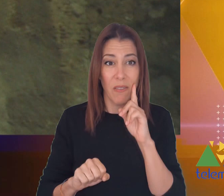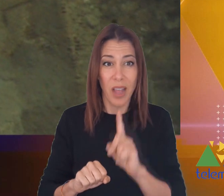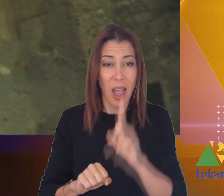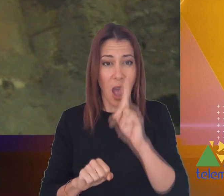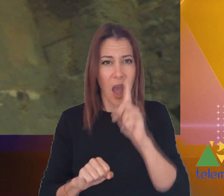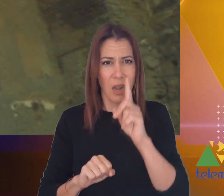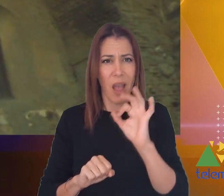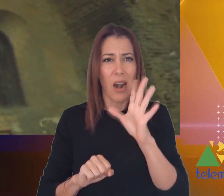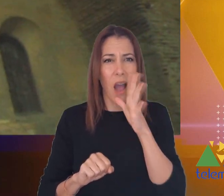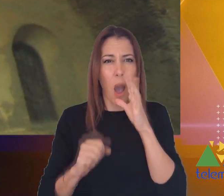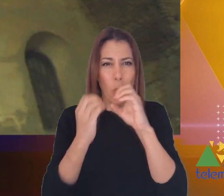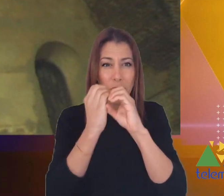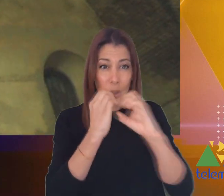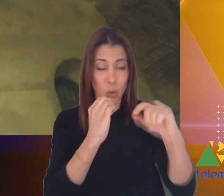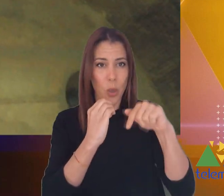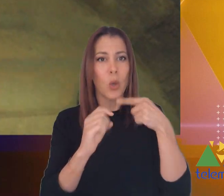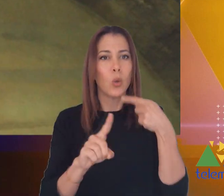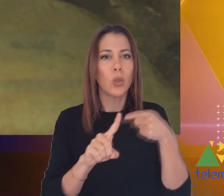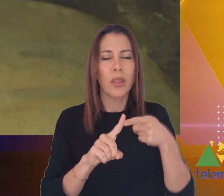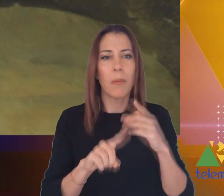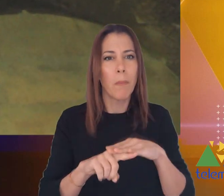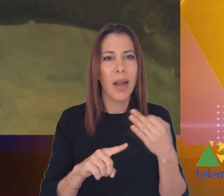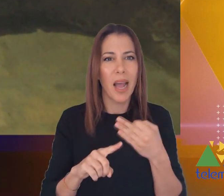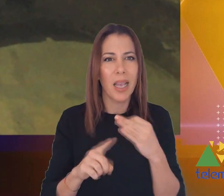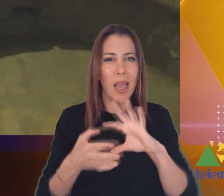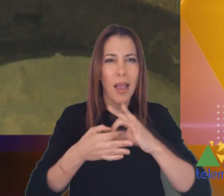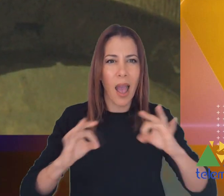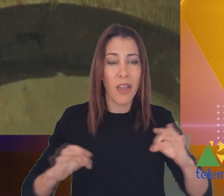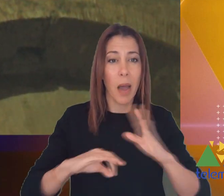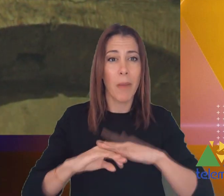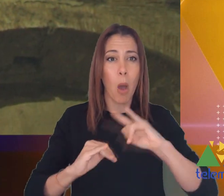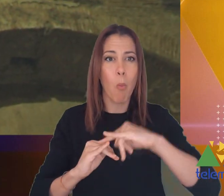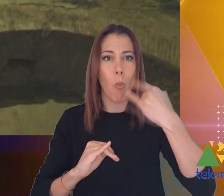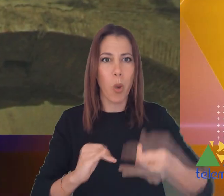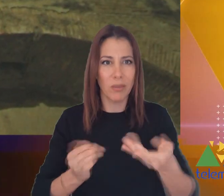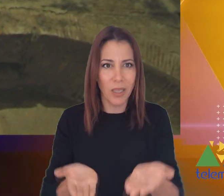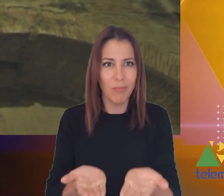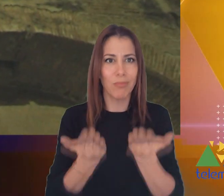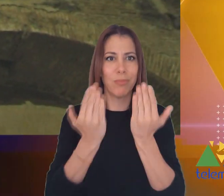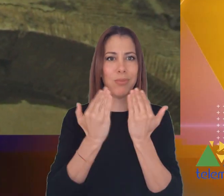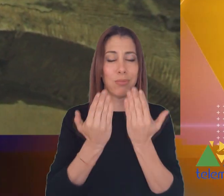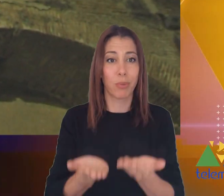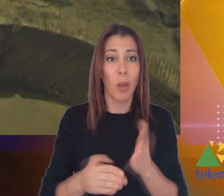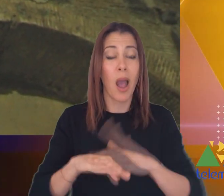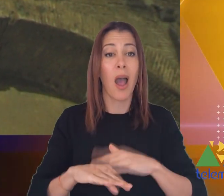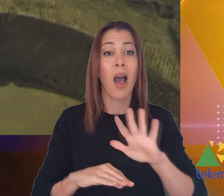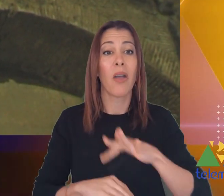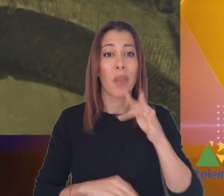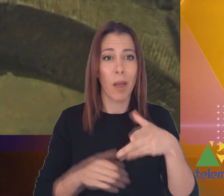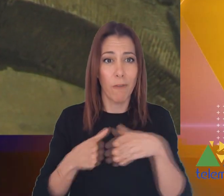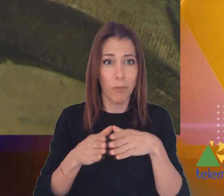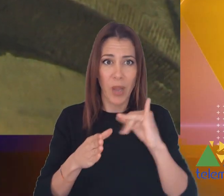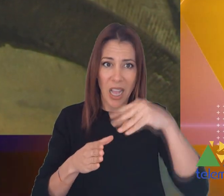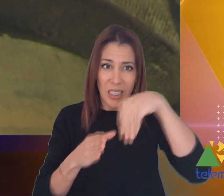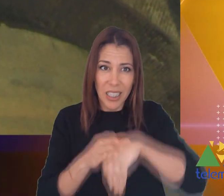esos desagües. Lo que se utilizaban era para las cadenas de un puente levadizo que había aquí, porque esta iglesia además tenía un